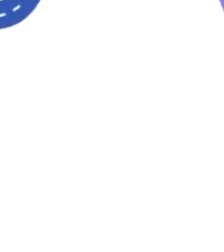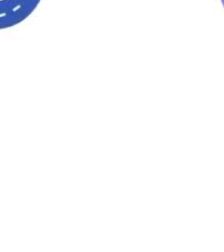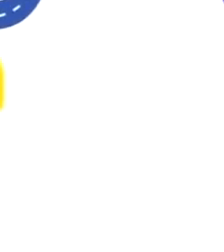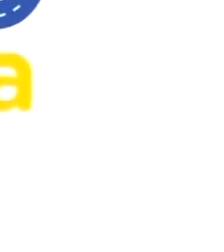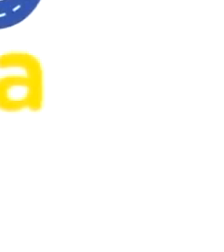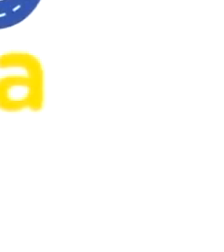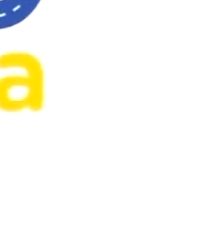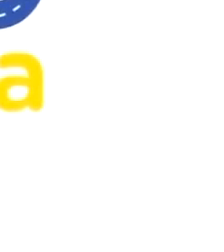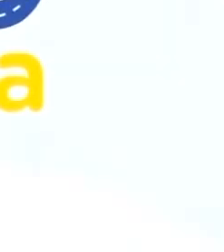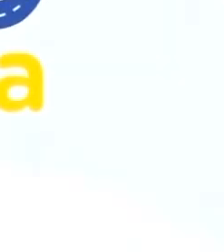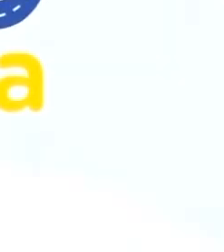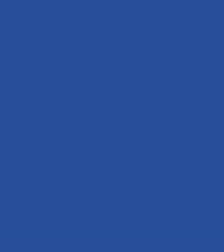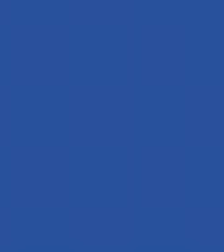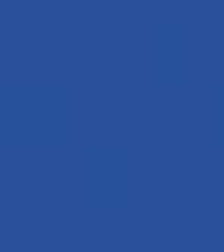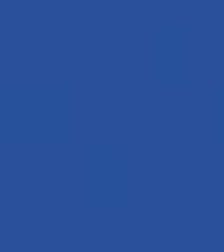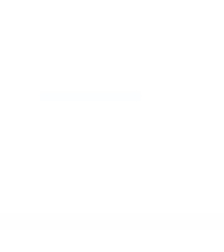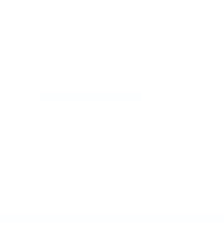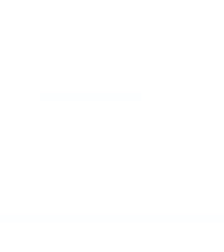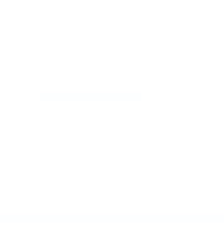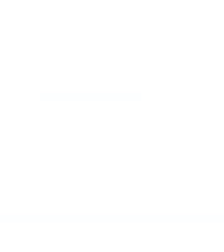Aprendo en casa.